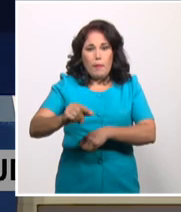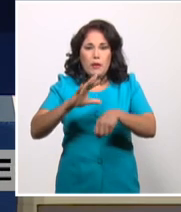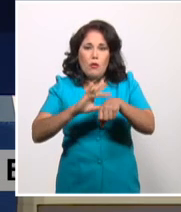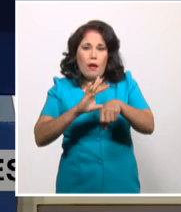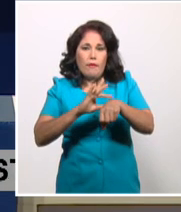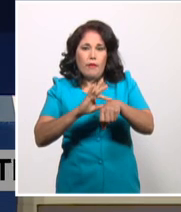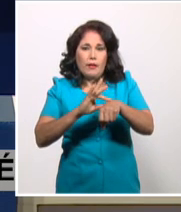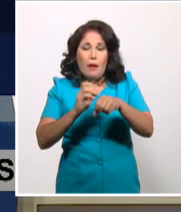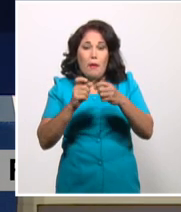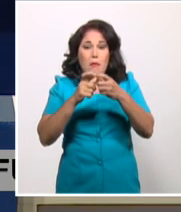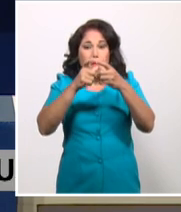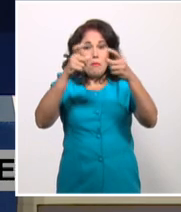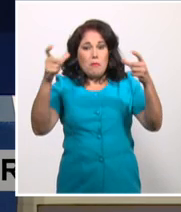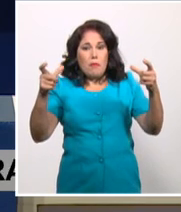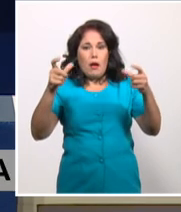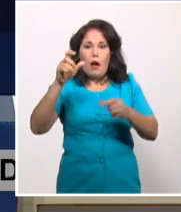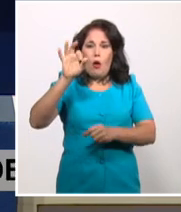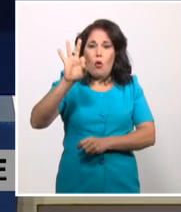se incrementa en